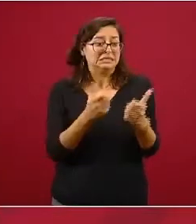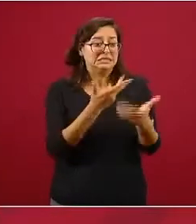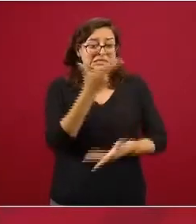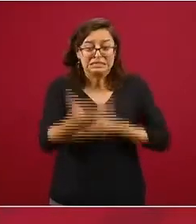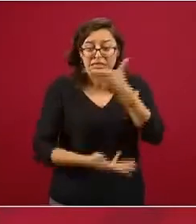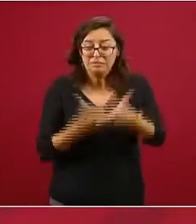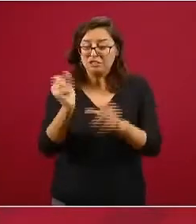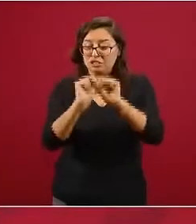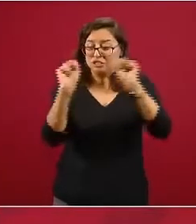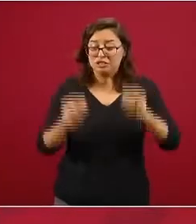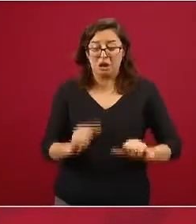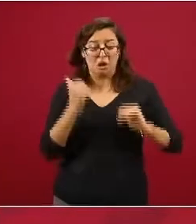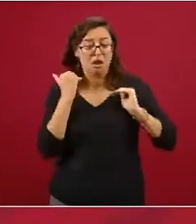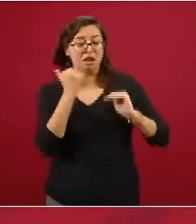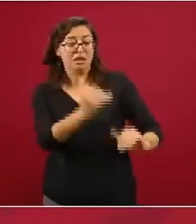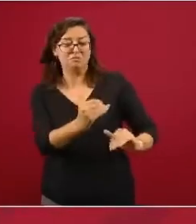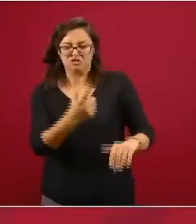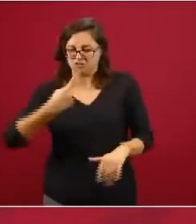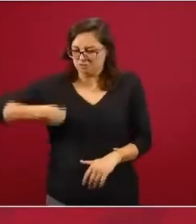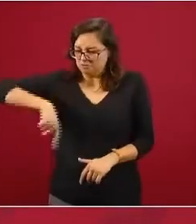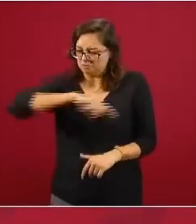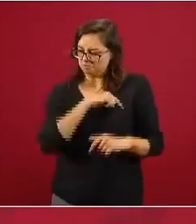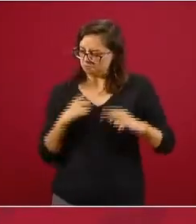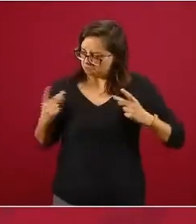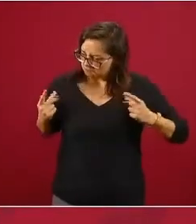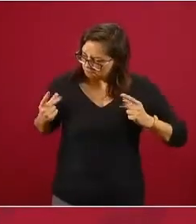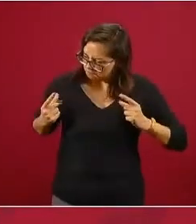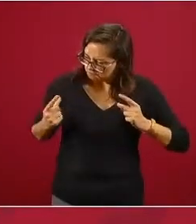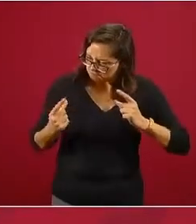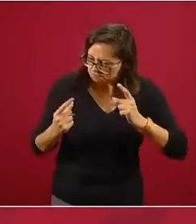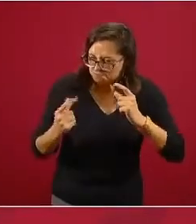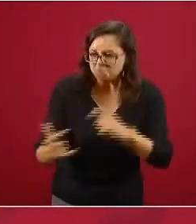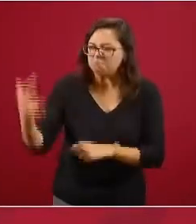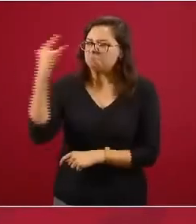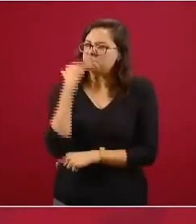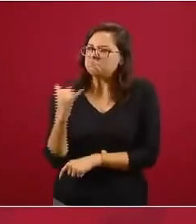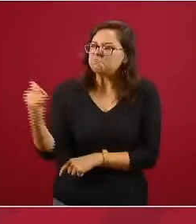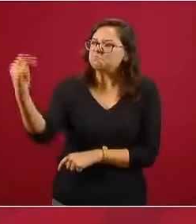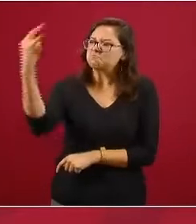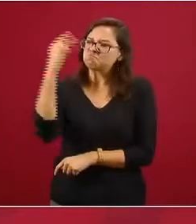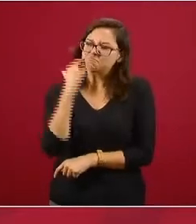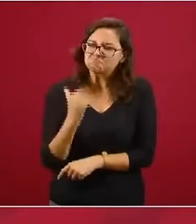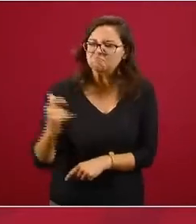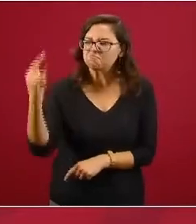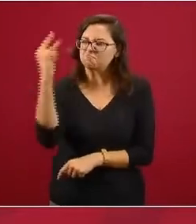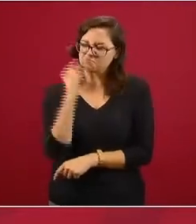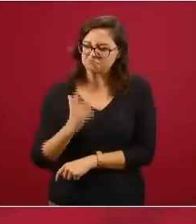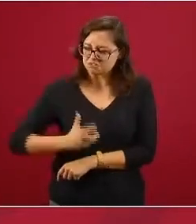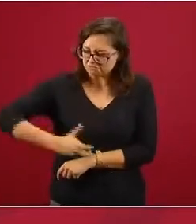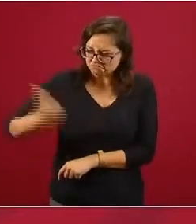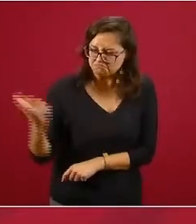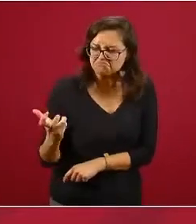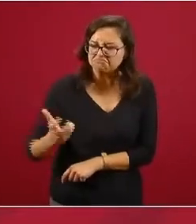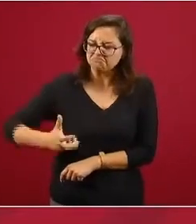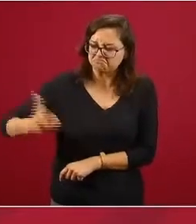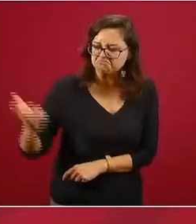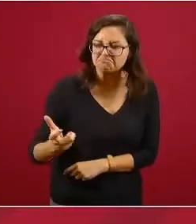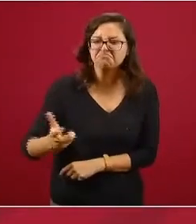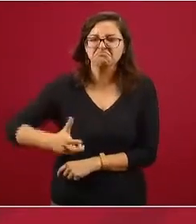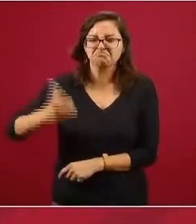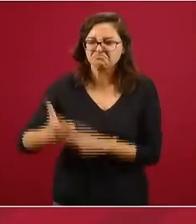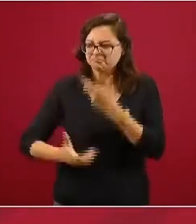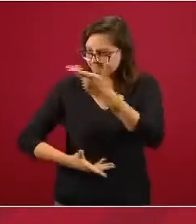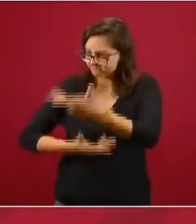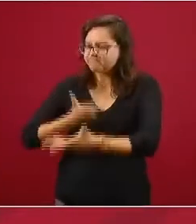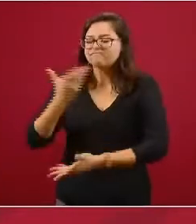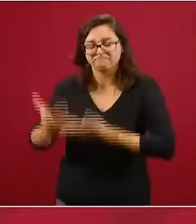salud, hemos hecho todo lo que está en nuestra disposición y más por ponerlo en práctica al